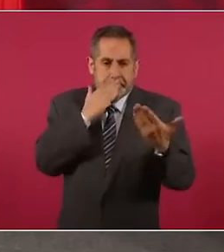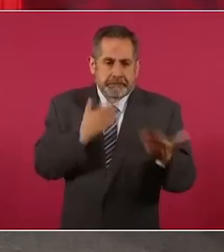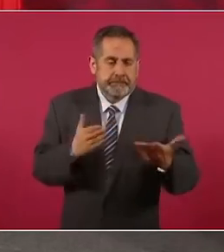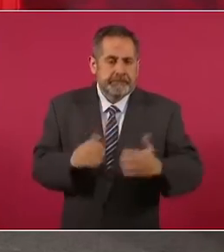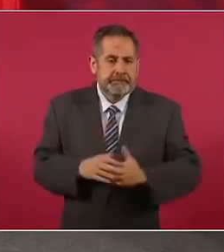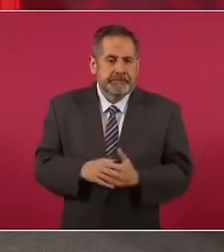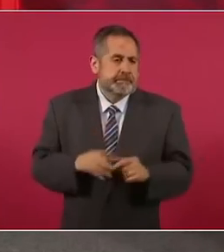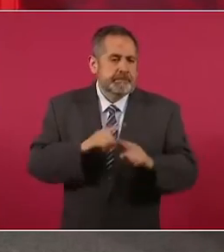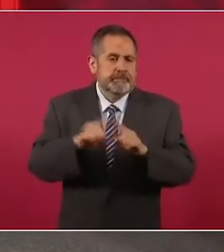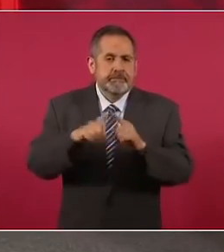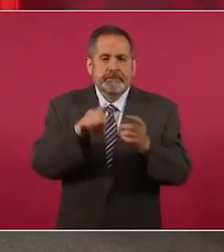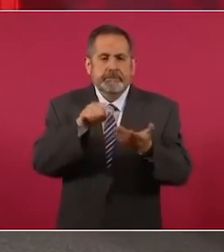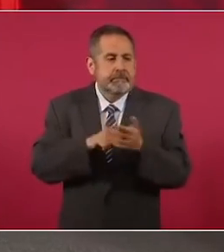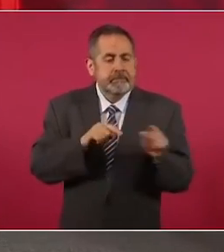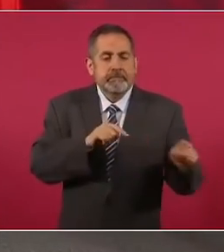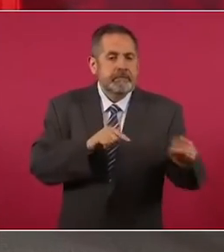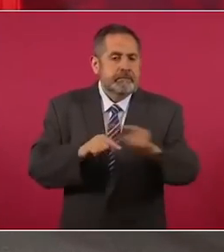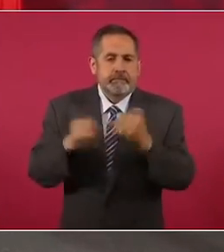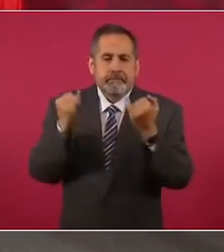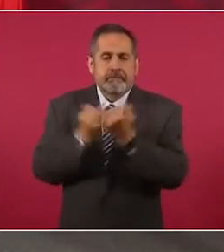en todos lados.